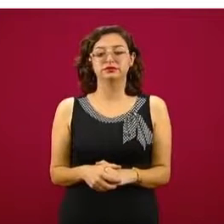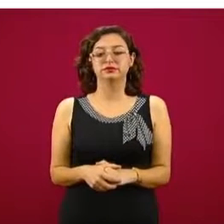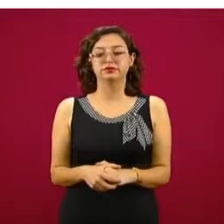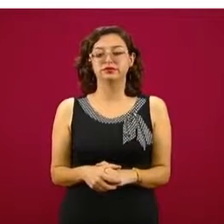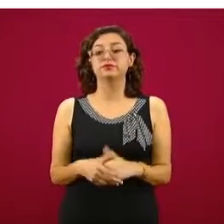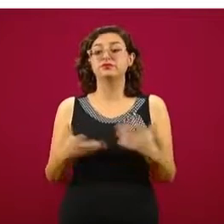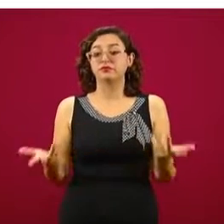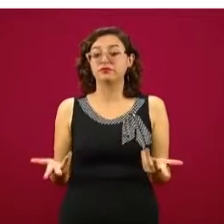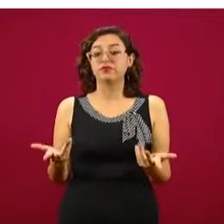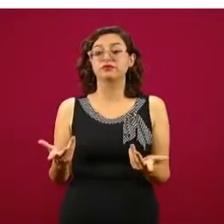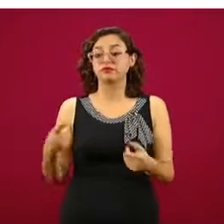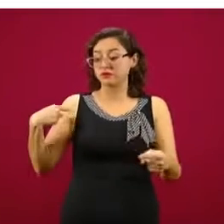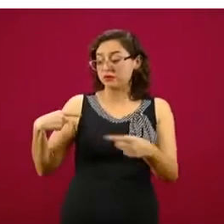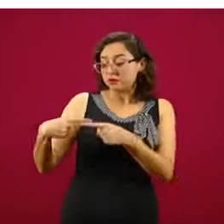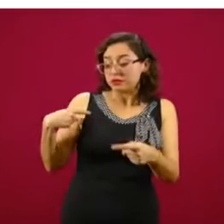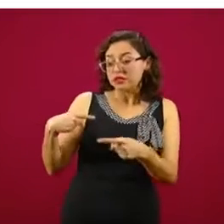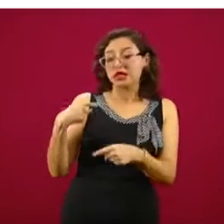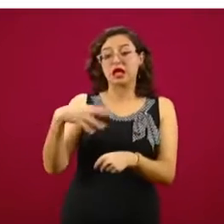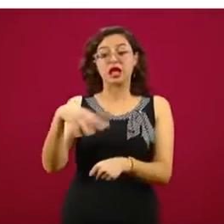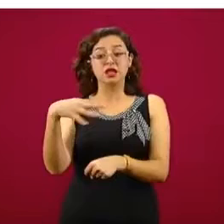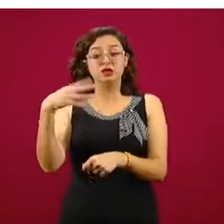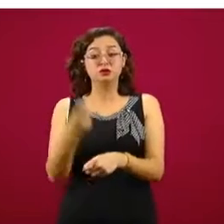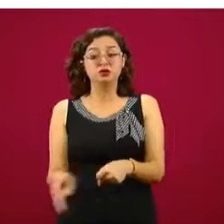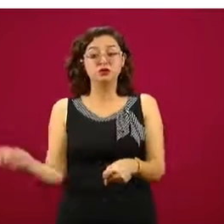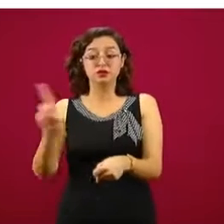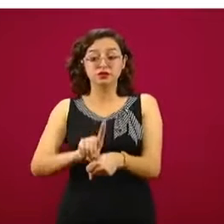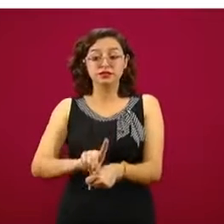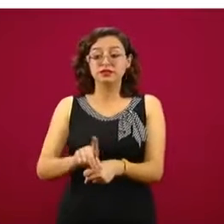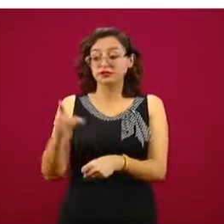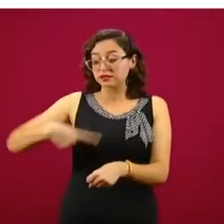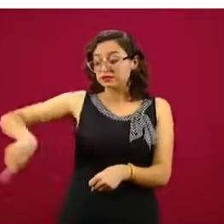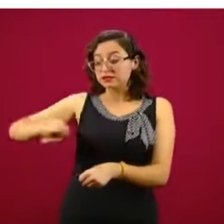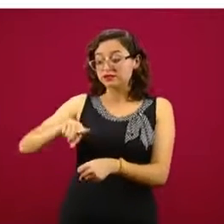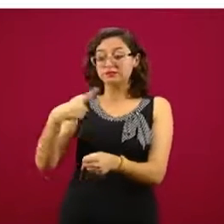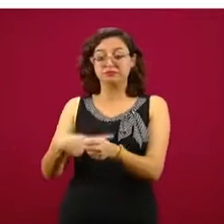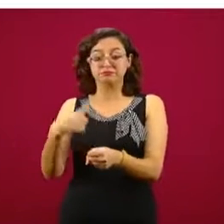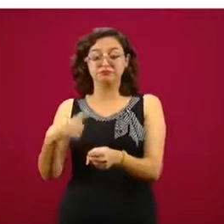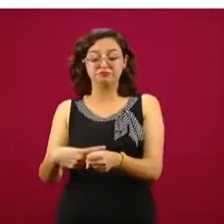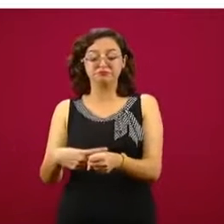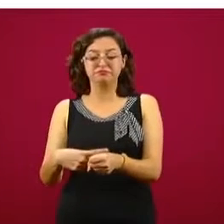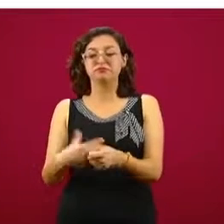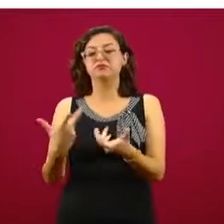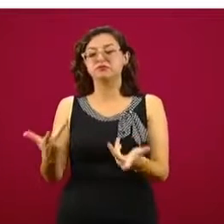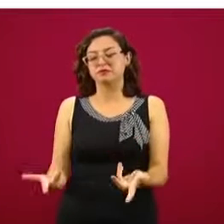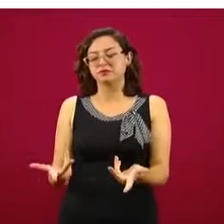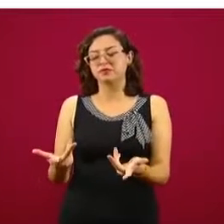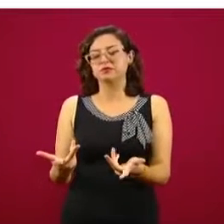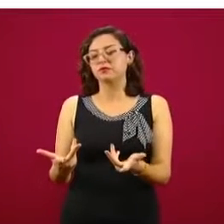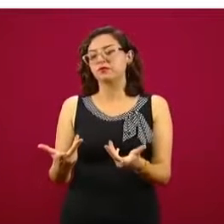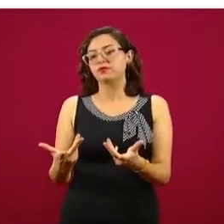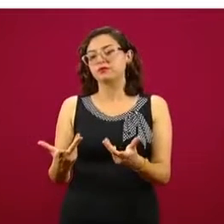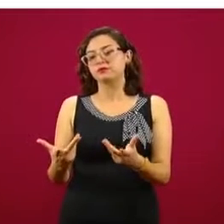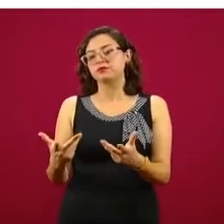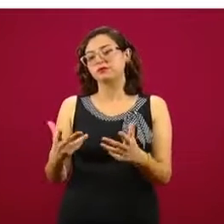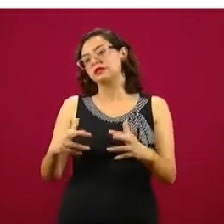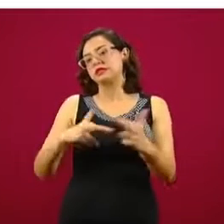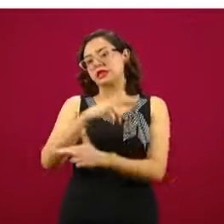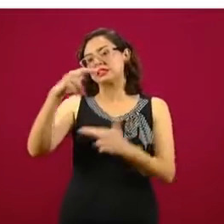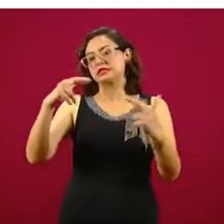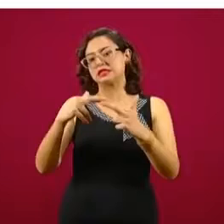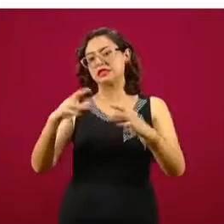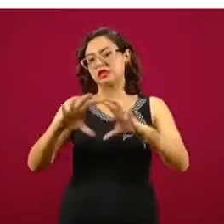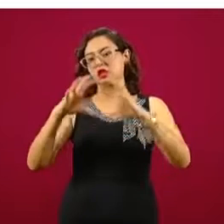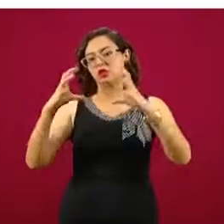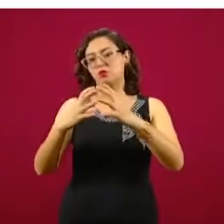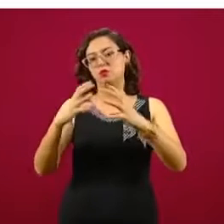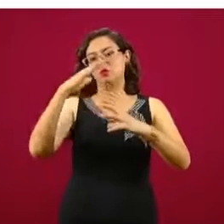casos confirmados en los últimos 14 días, además tienen esta distribución en función de la región de la OMS en